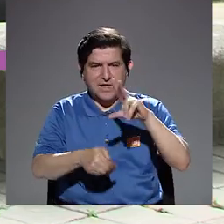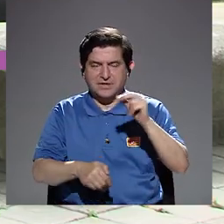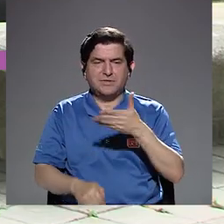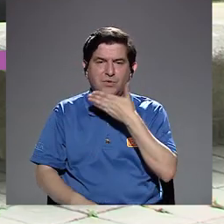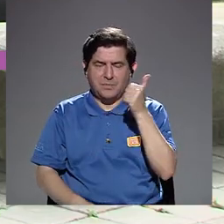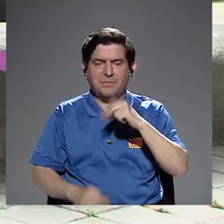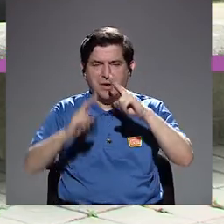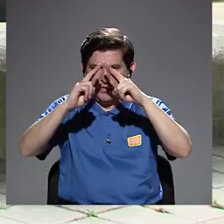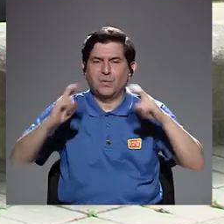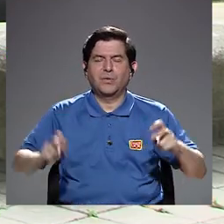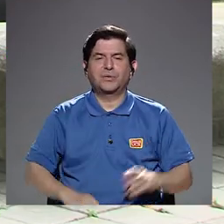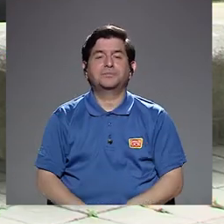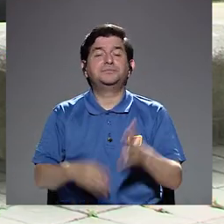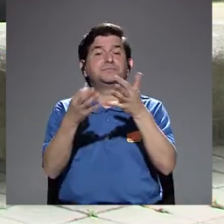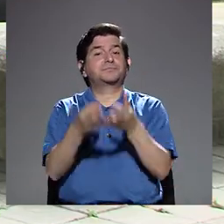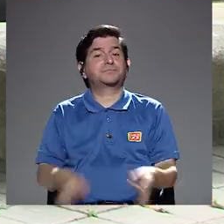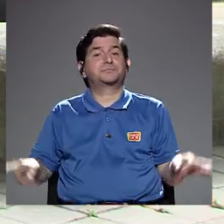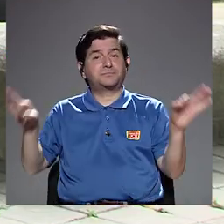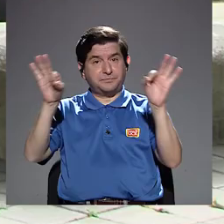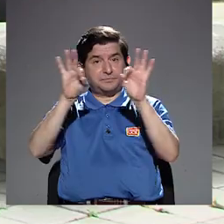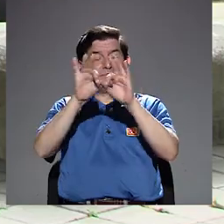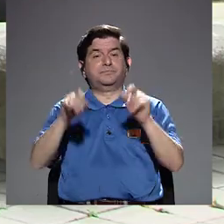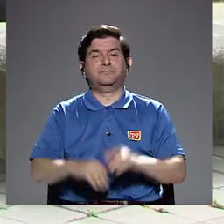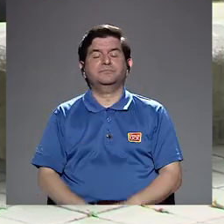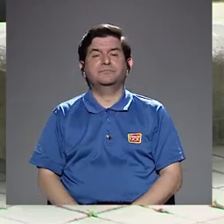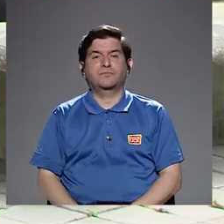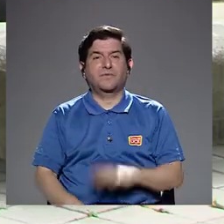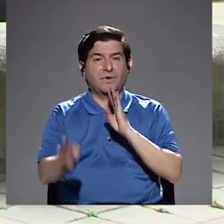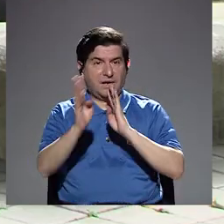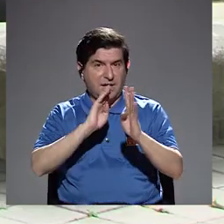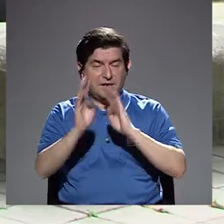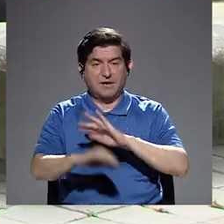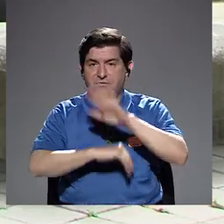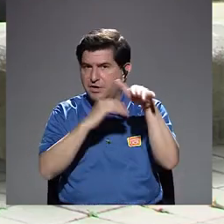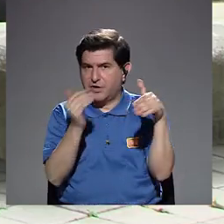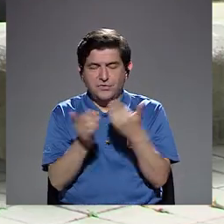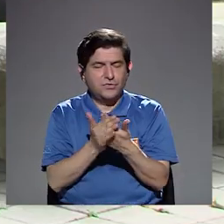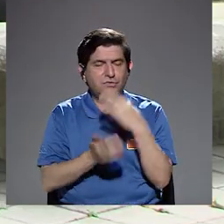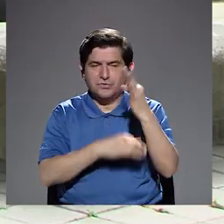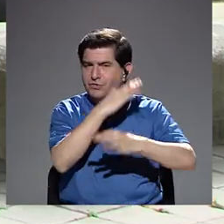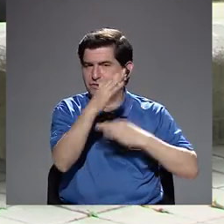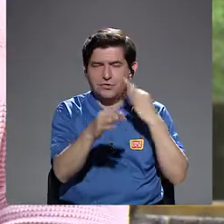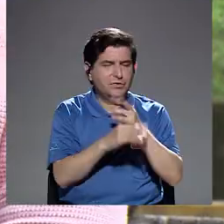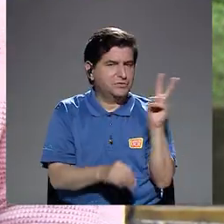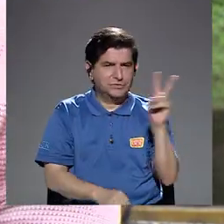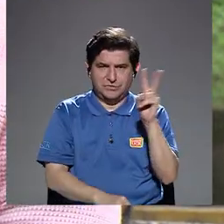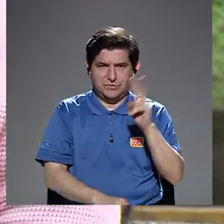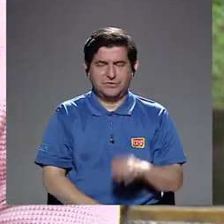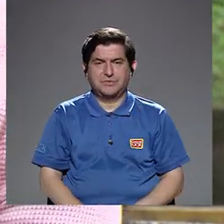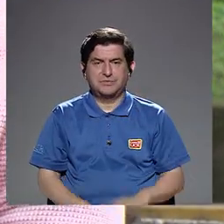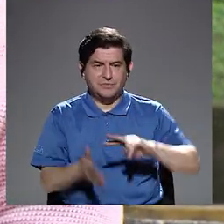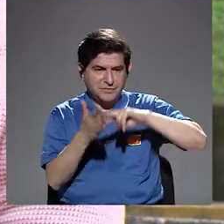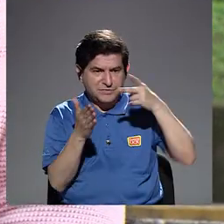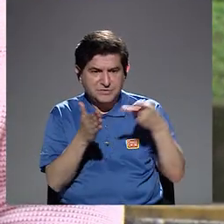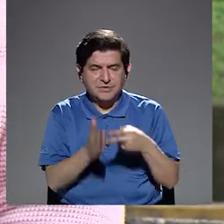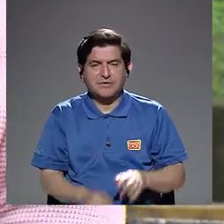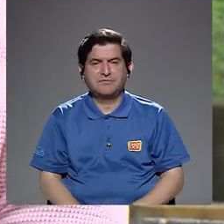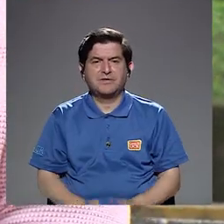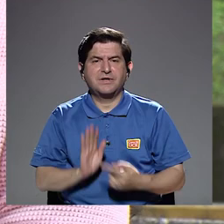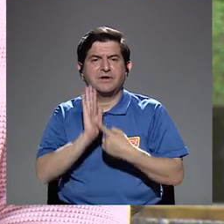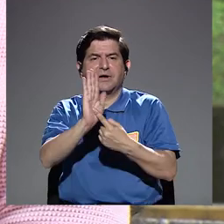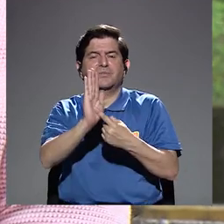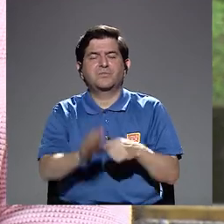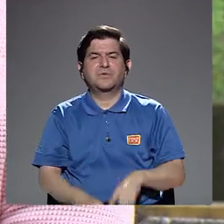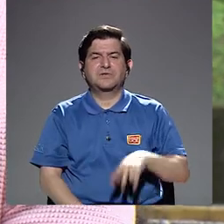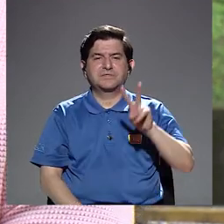revisarla. Ahora, importante ahí también que, como hablábamos, no todos los serotipos del virus te generan una manifestación de